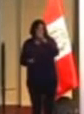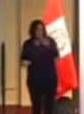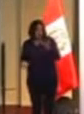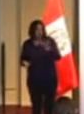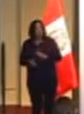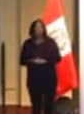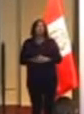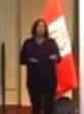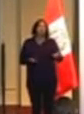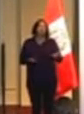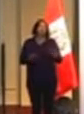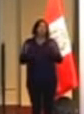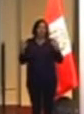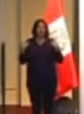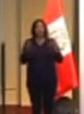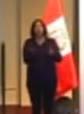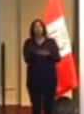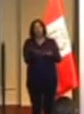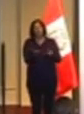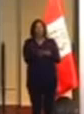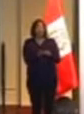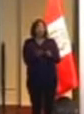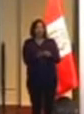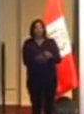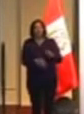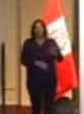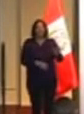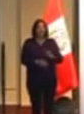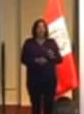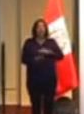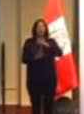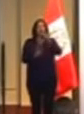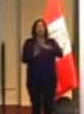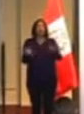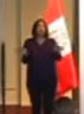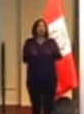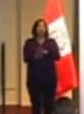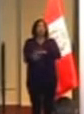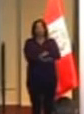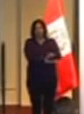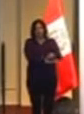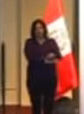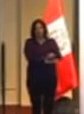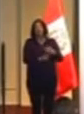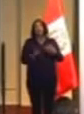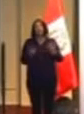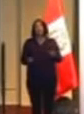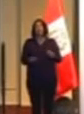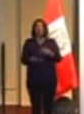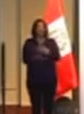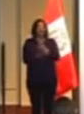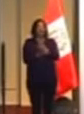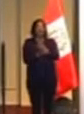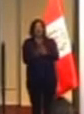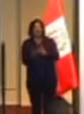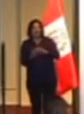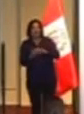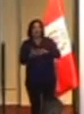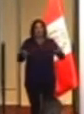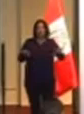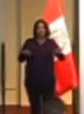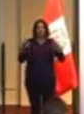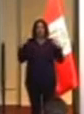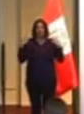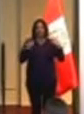donde la burocracia a veces hace abortar los proyectos, con una fragmentación